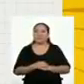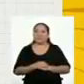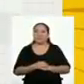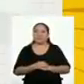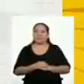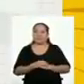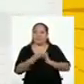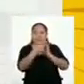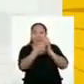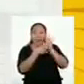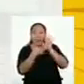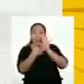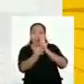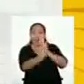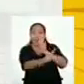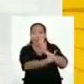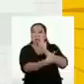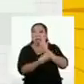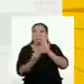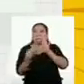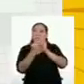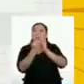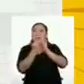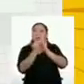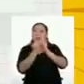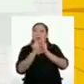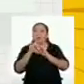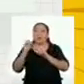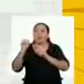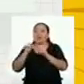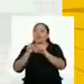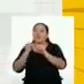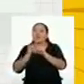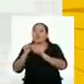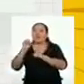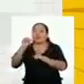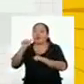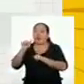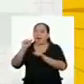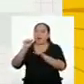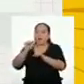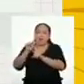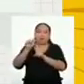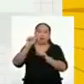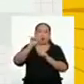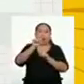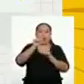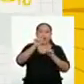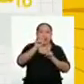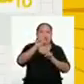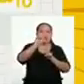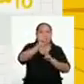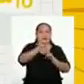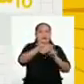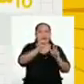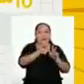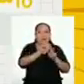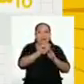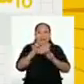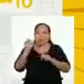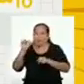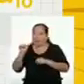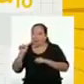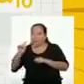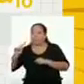En la tabla, colocaremos en la primera fila todos los términos que son parte de nuestra progresión. Desde